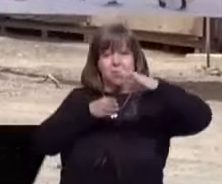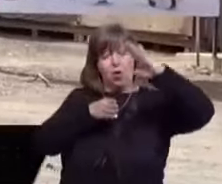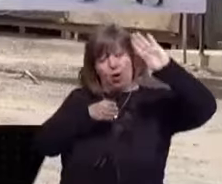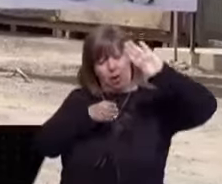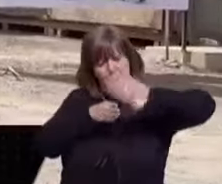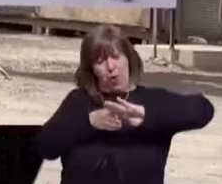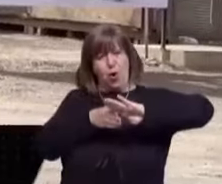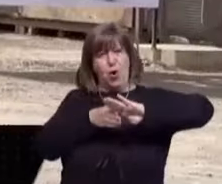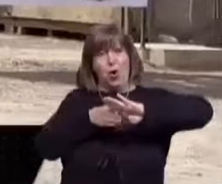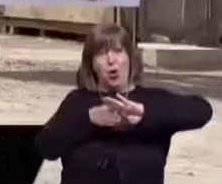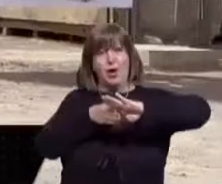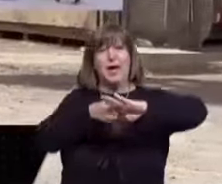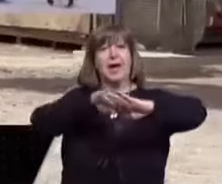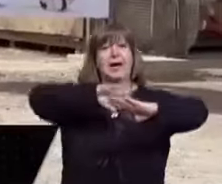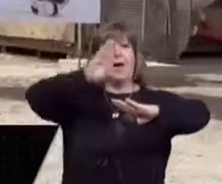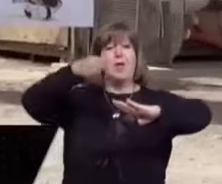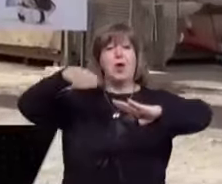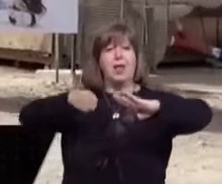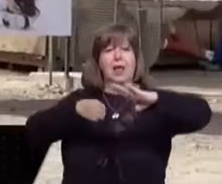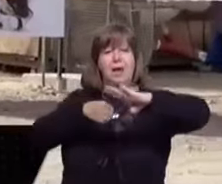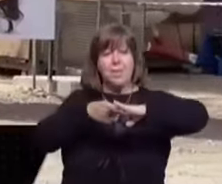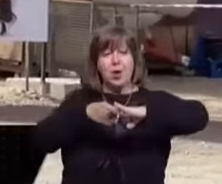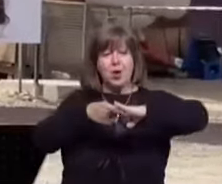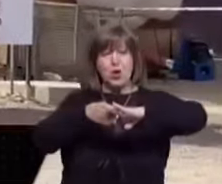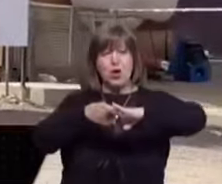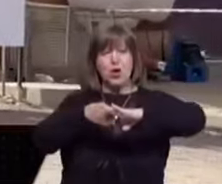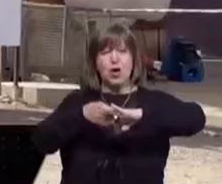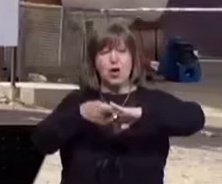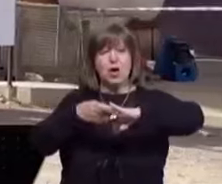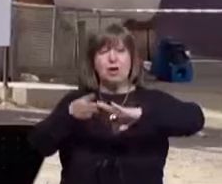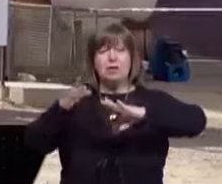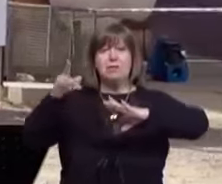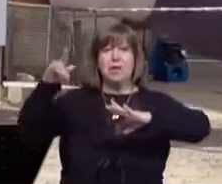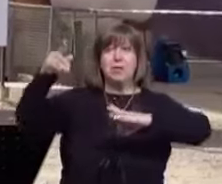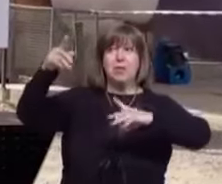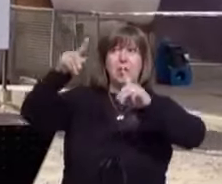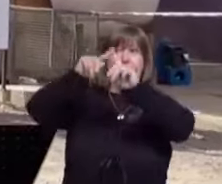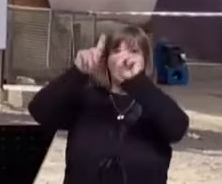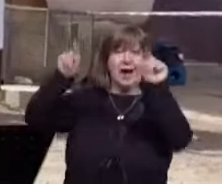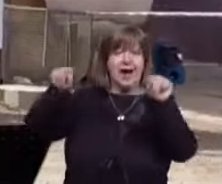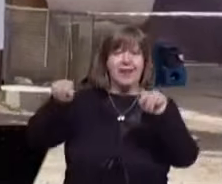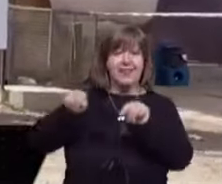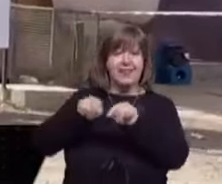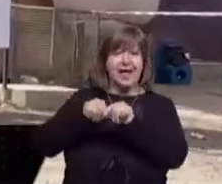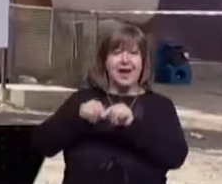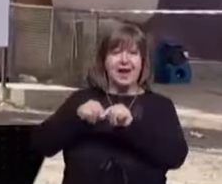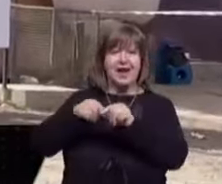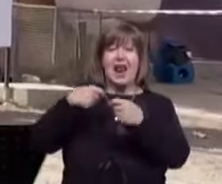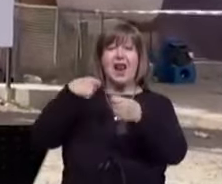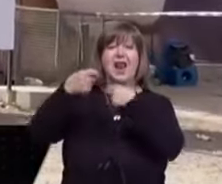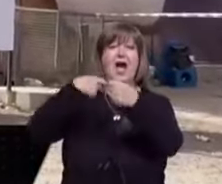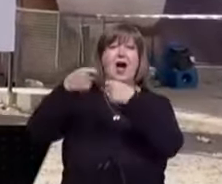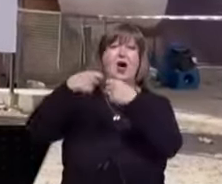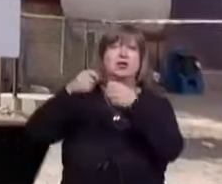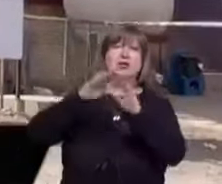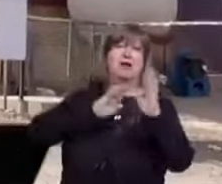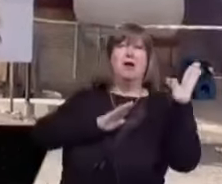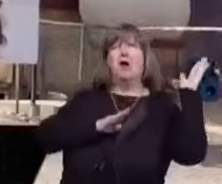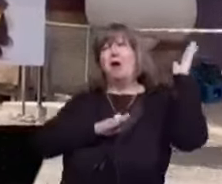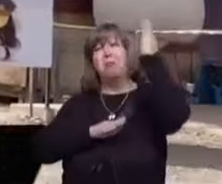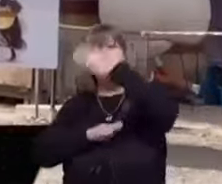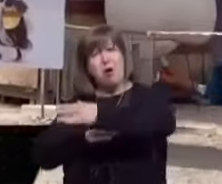supuesto, donde se ve el cartel que indica el comercio que ha sido